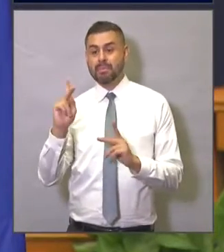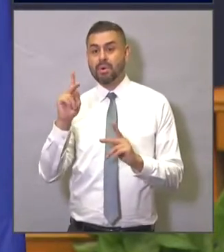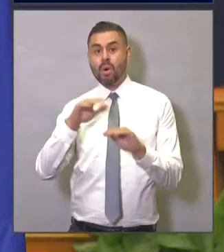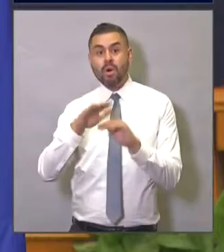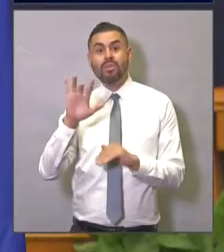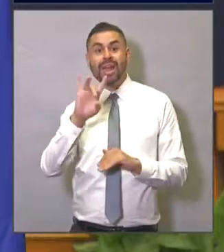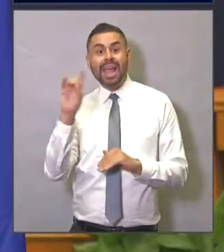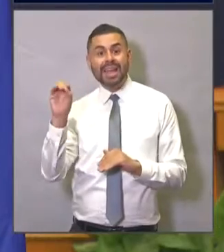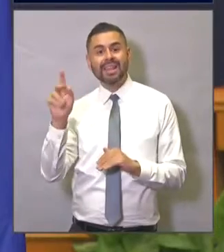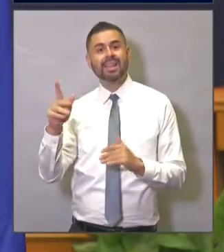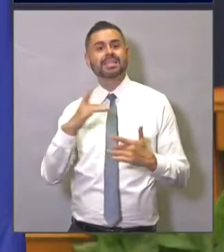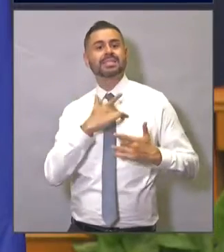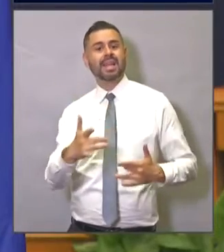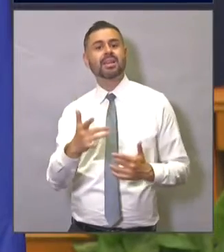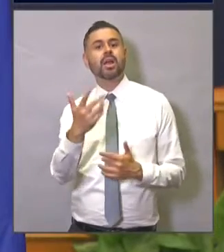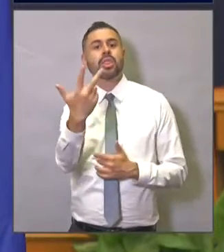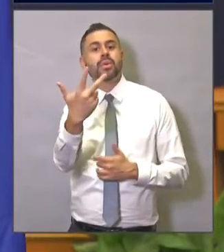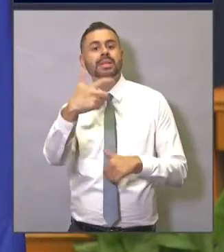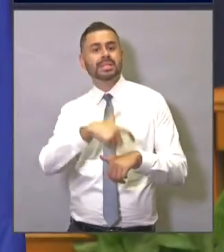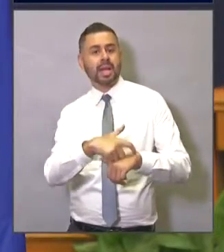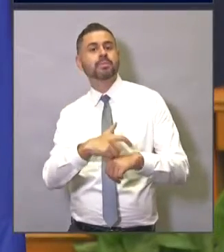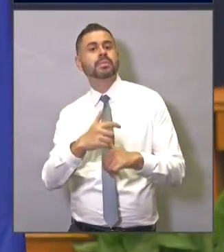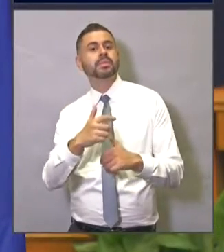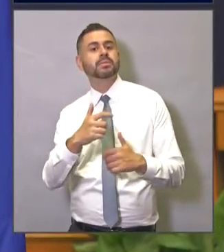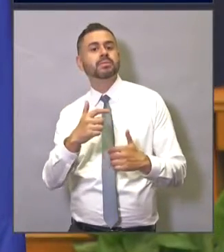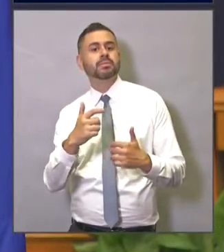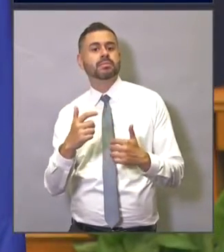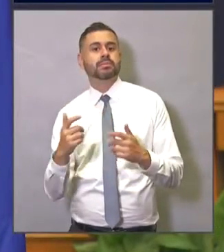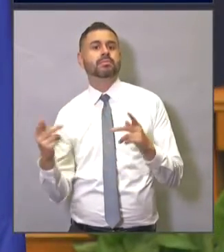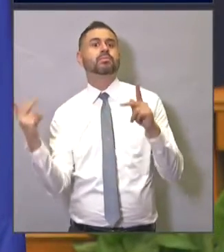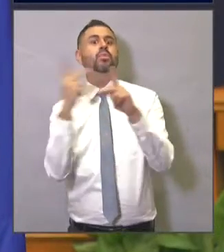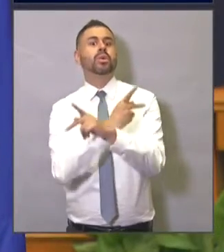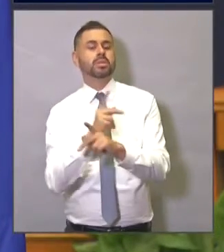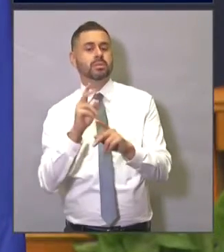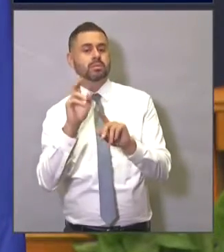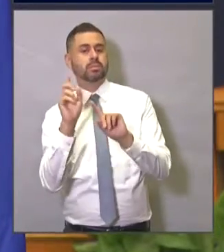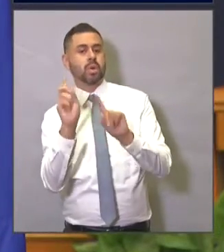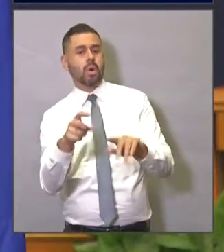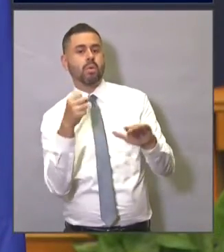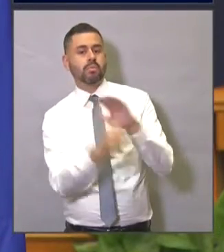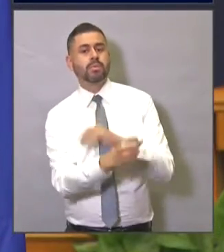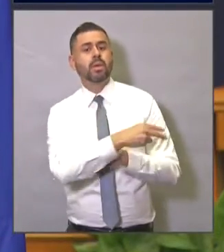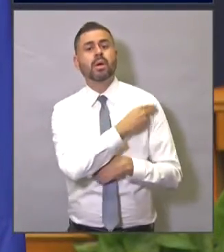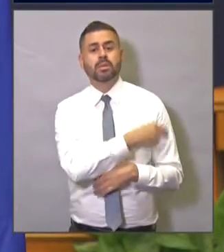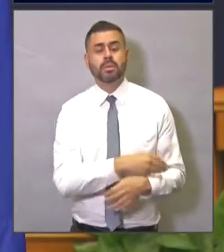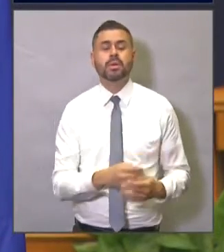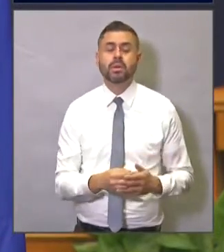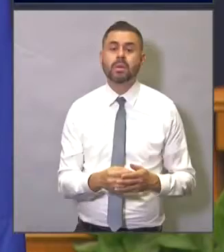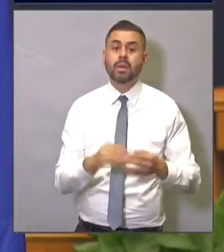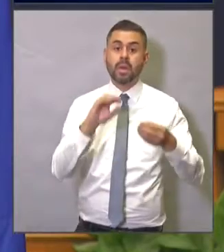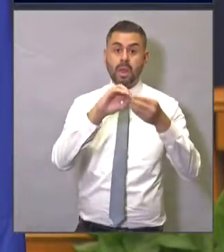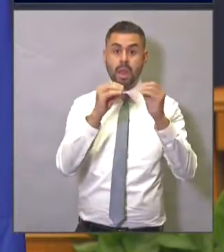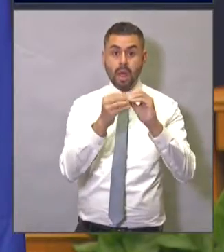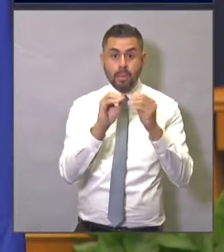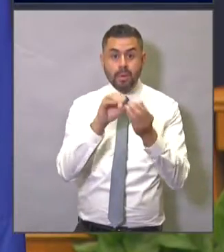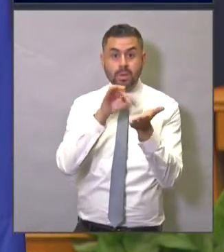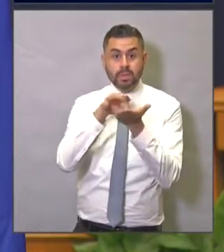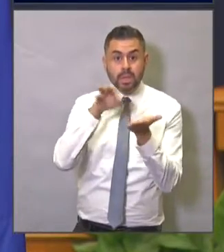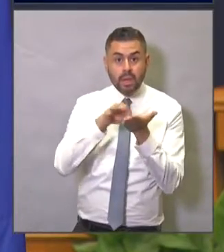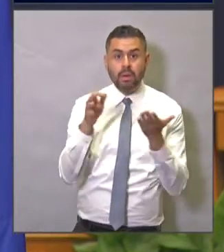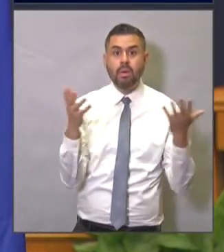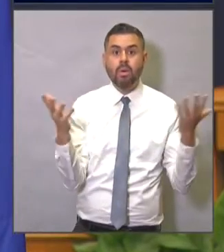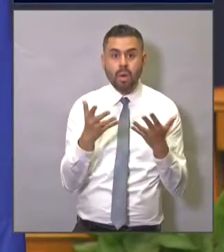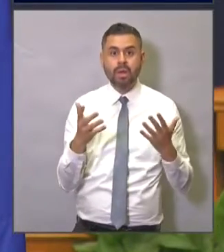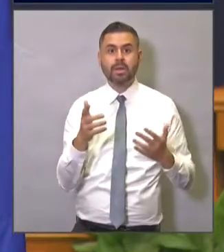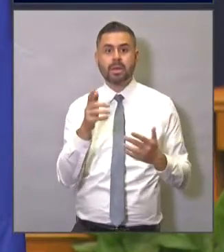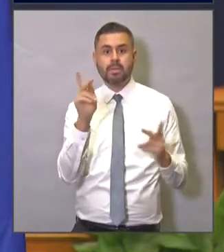que los de 50 o 64 años. Los datos también nos muestran que los residentes